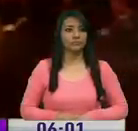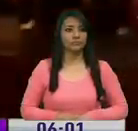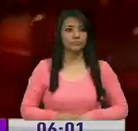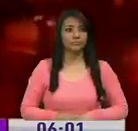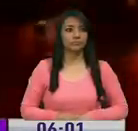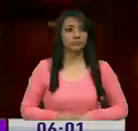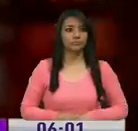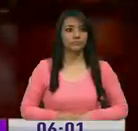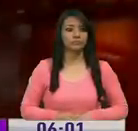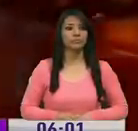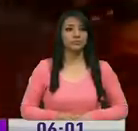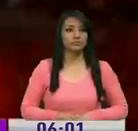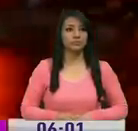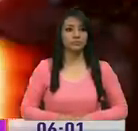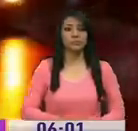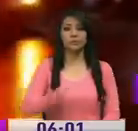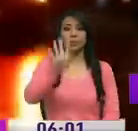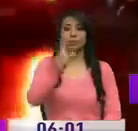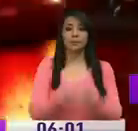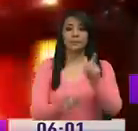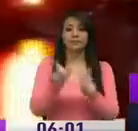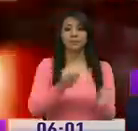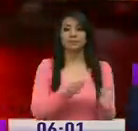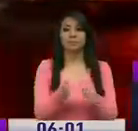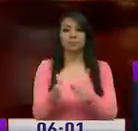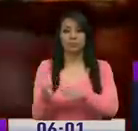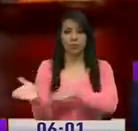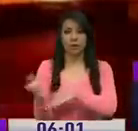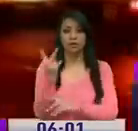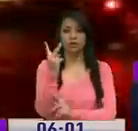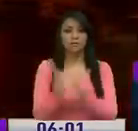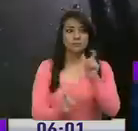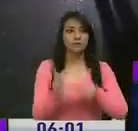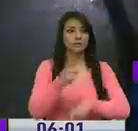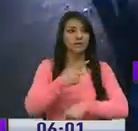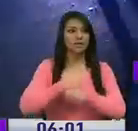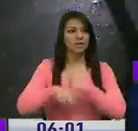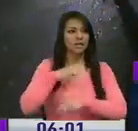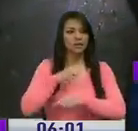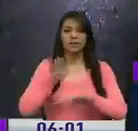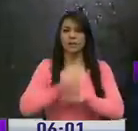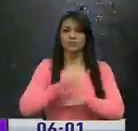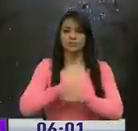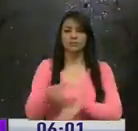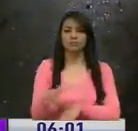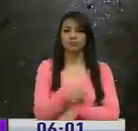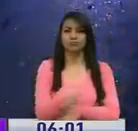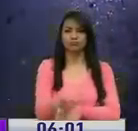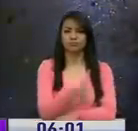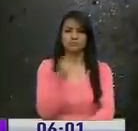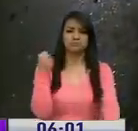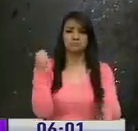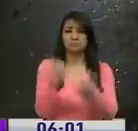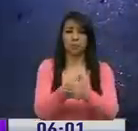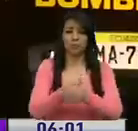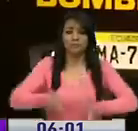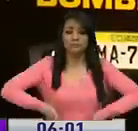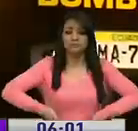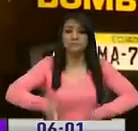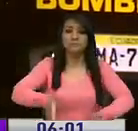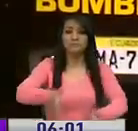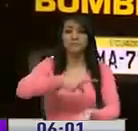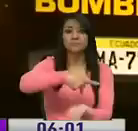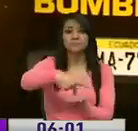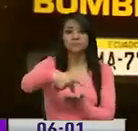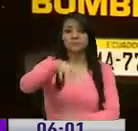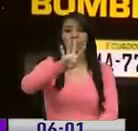climáticas cuatro personas fallecieron y dos más resultaron heridas en un accidente de tránsito registrado en el km 42